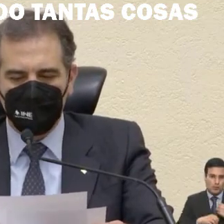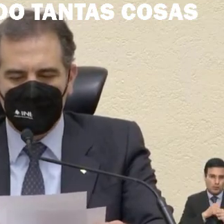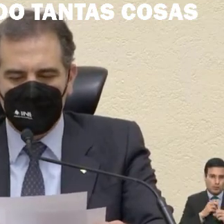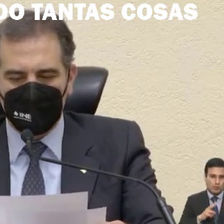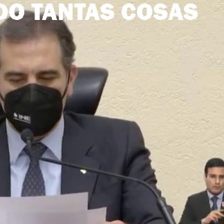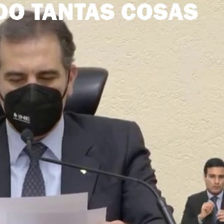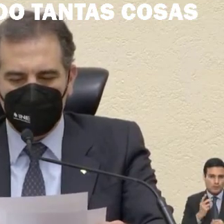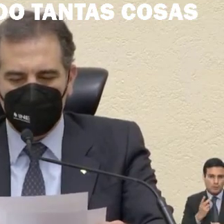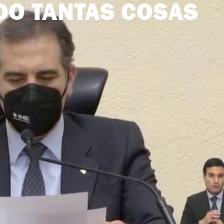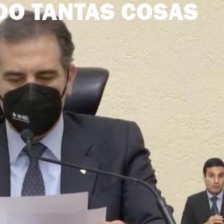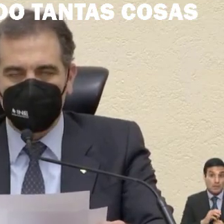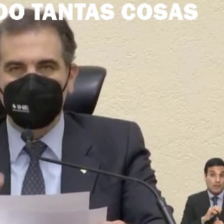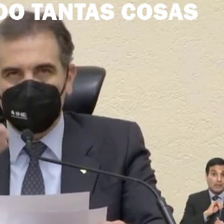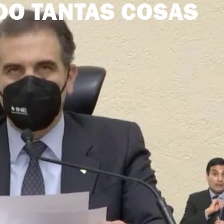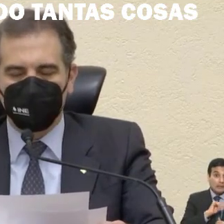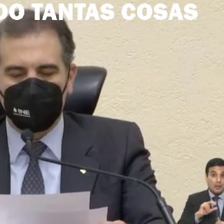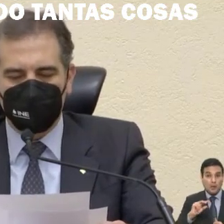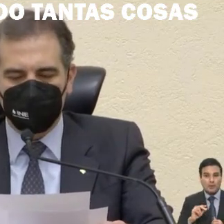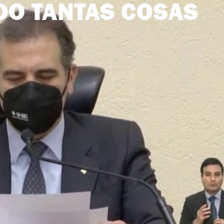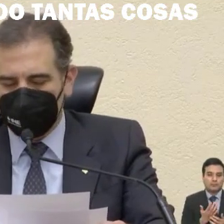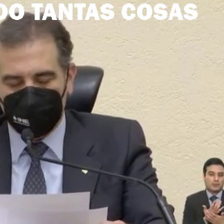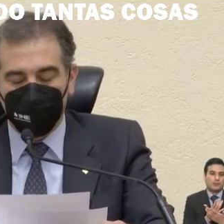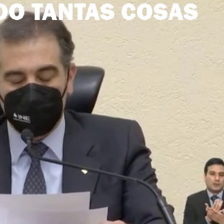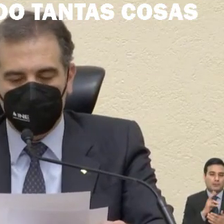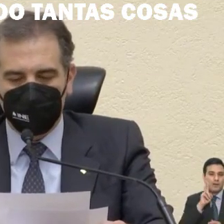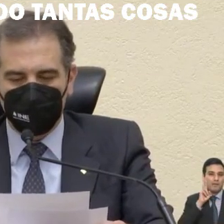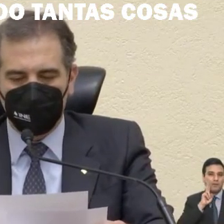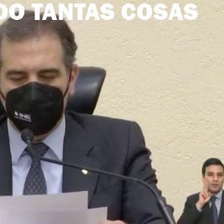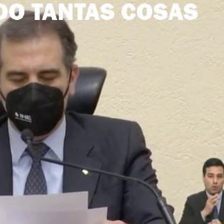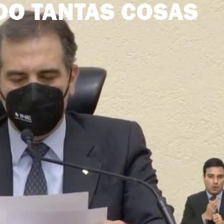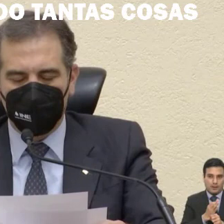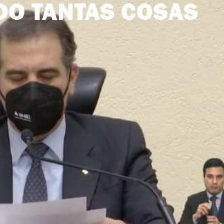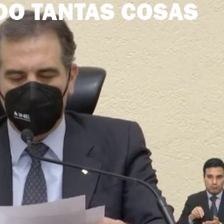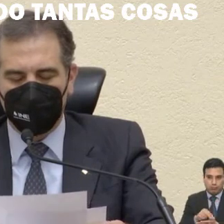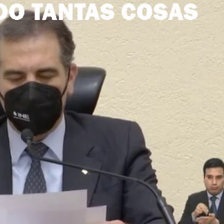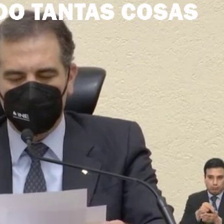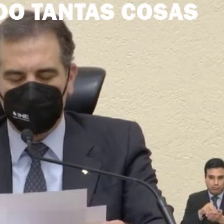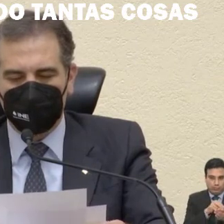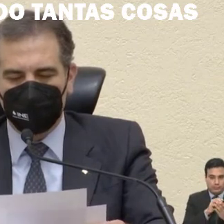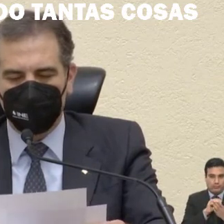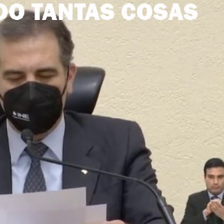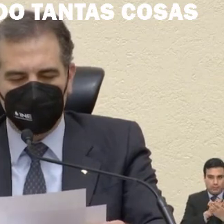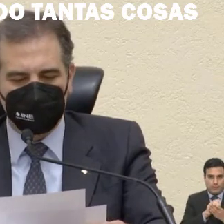respetarla en la forma para violarla en el fondo,